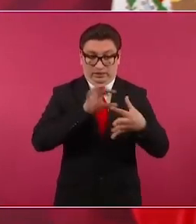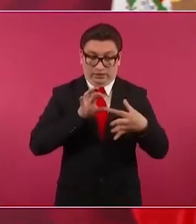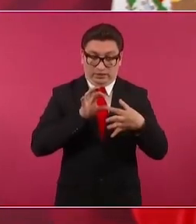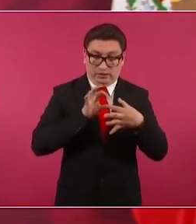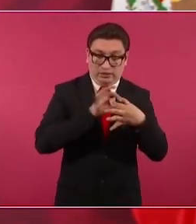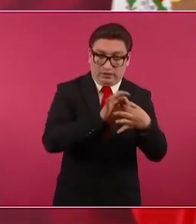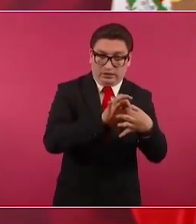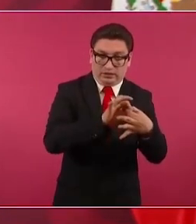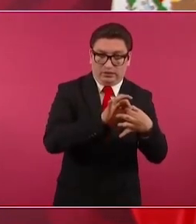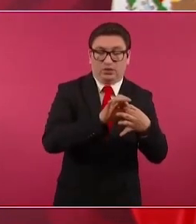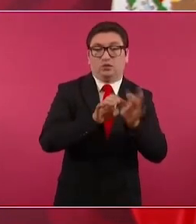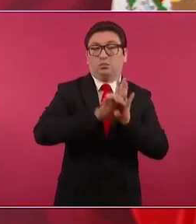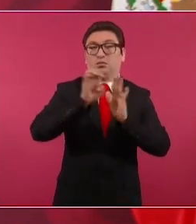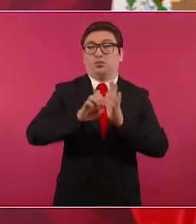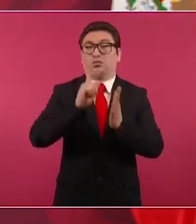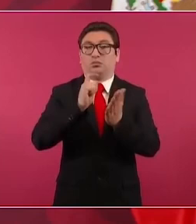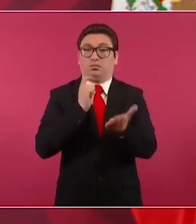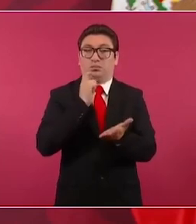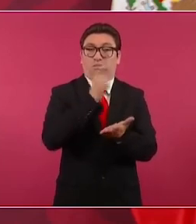existe,